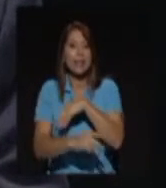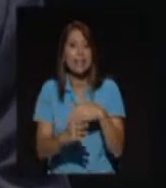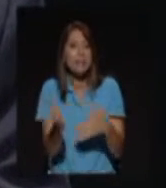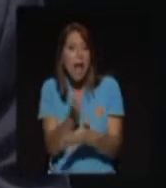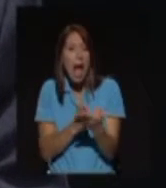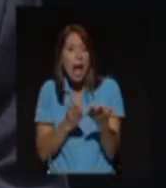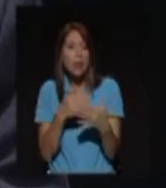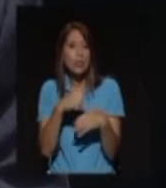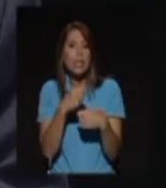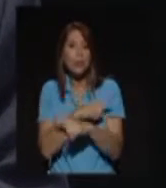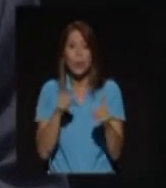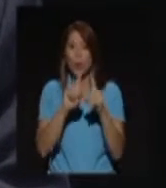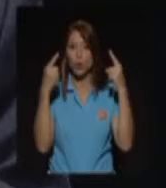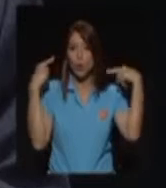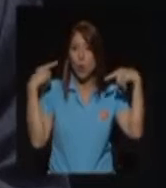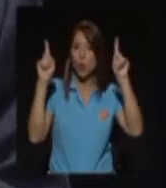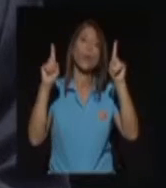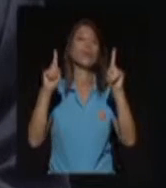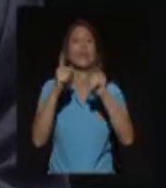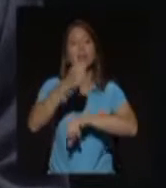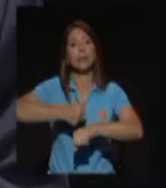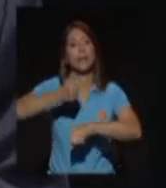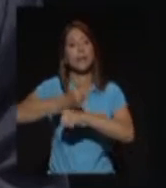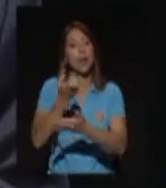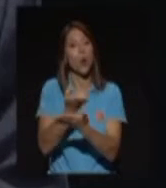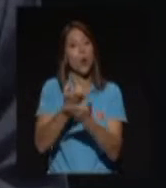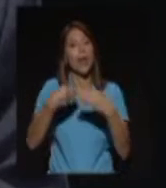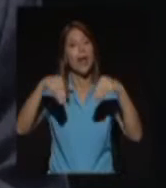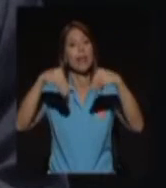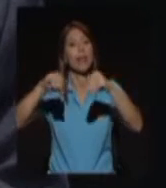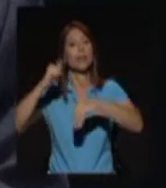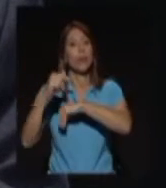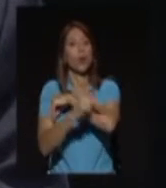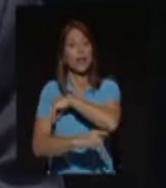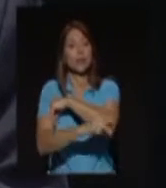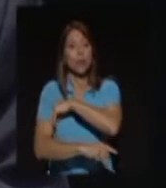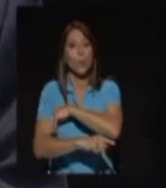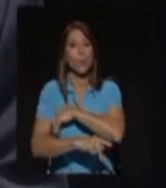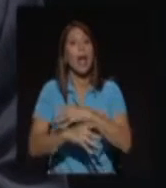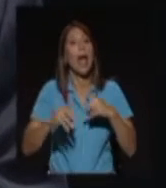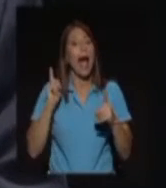no se logró establecer una economía de exportación realmente. No fue sino hacia mediados de este siglo,